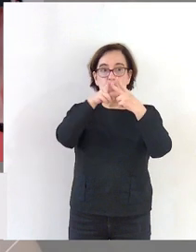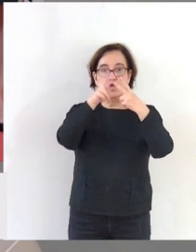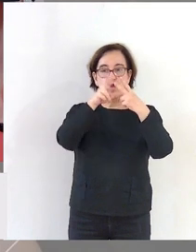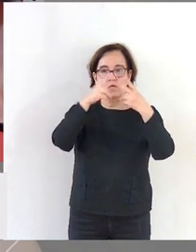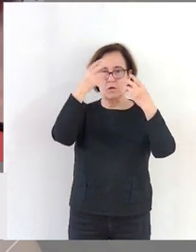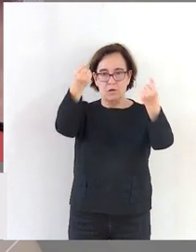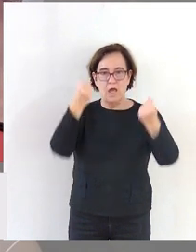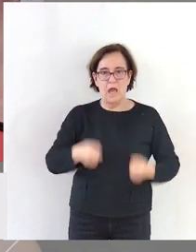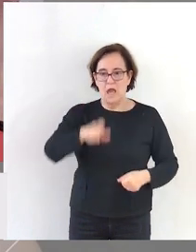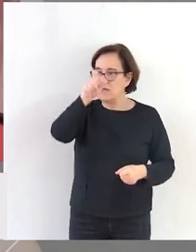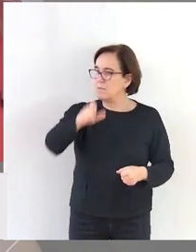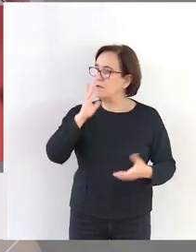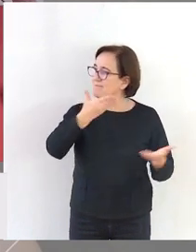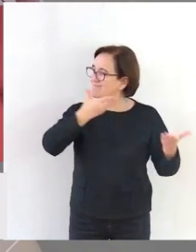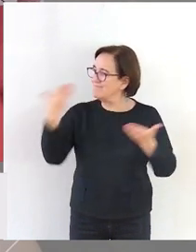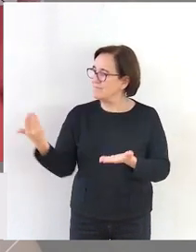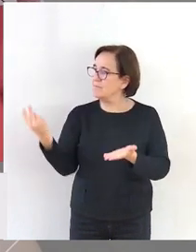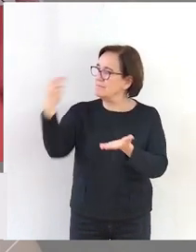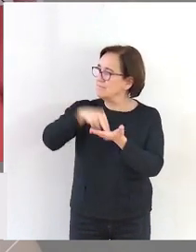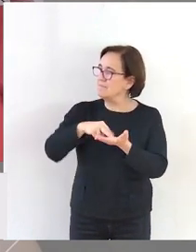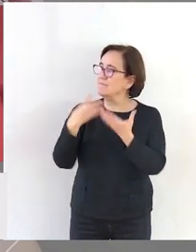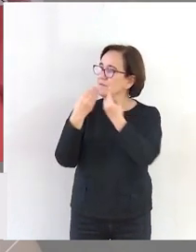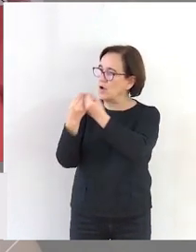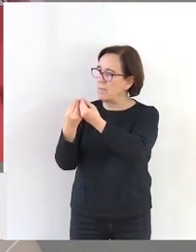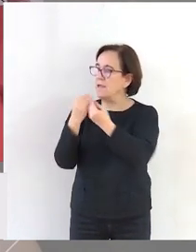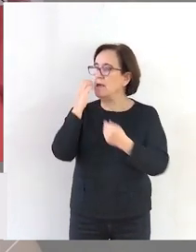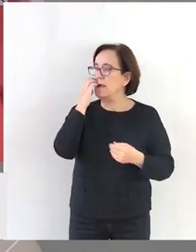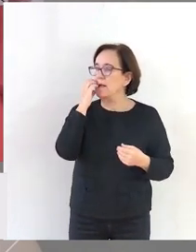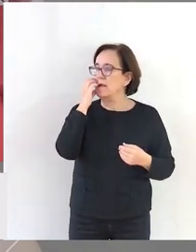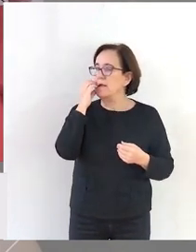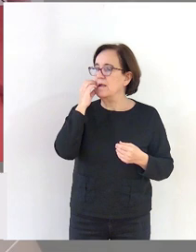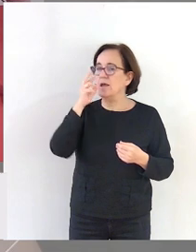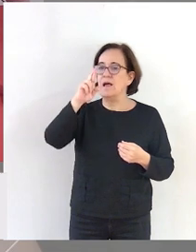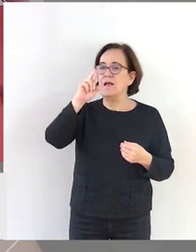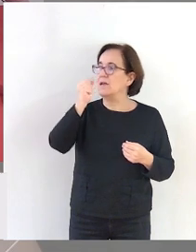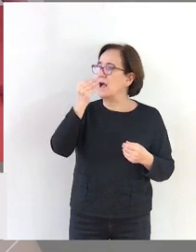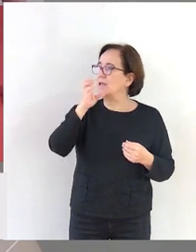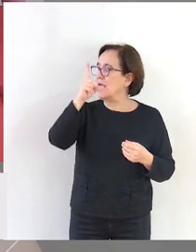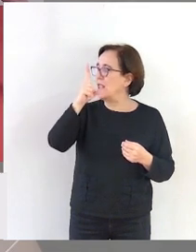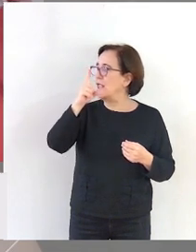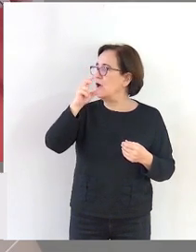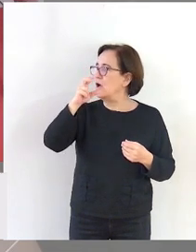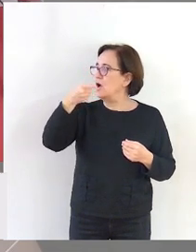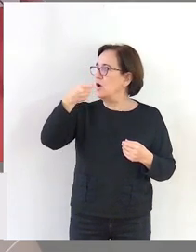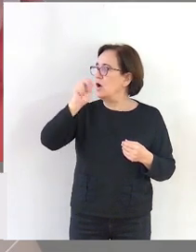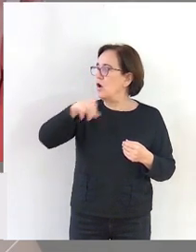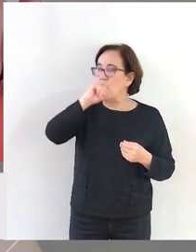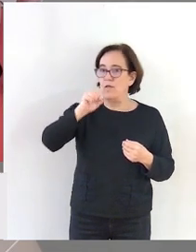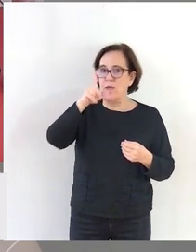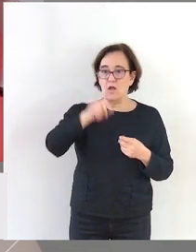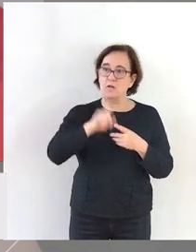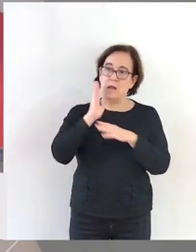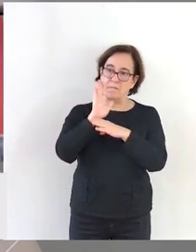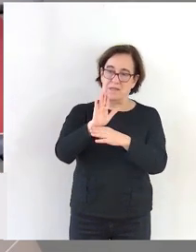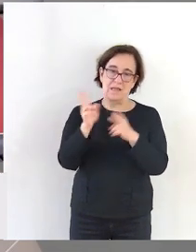expertos en el tema a los que invito a que vayan subiendo y nos acompañen ya por favor eh Raquel Gonzalo y sentando por favor mientras hago las presentaciones de